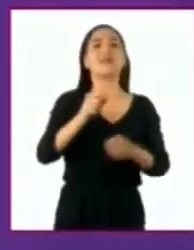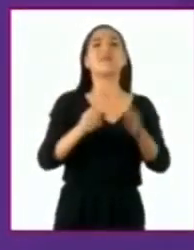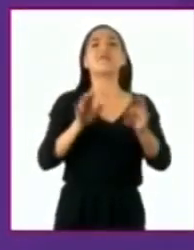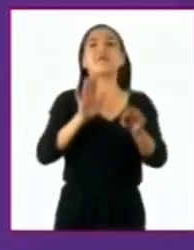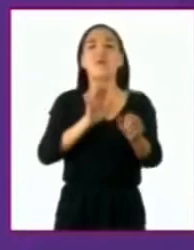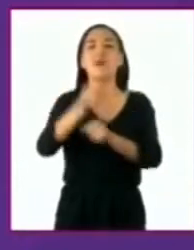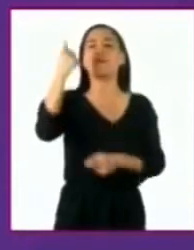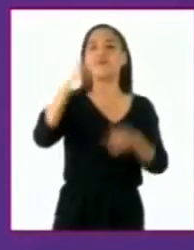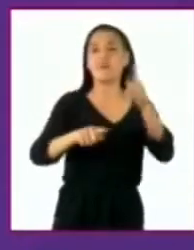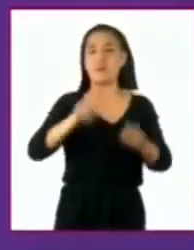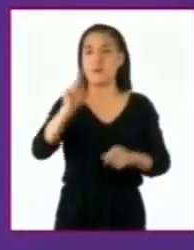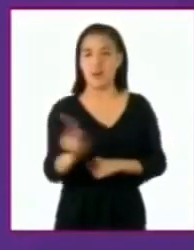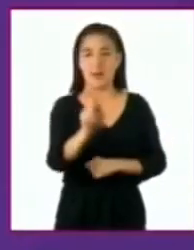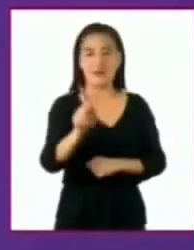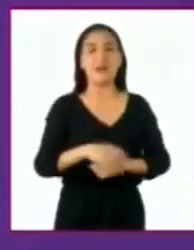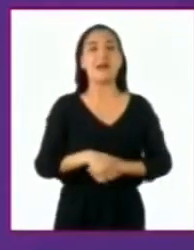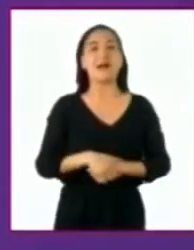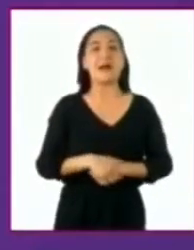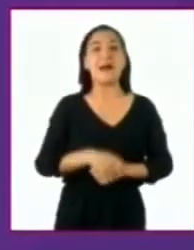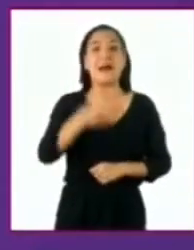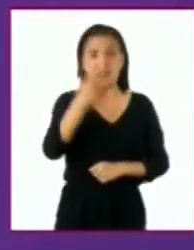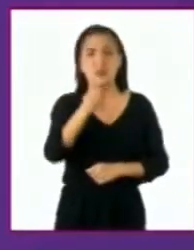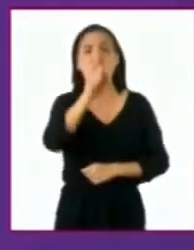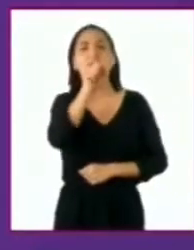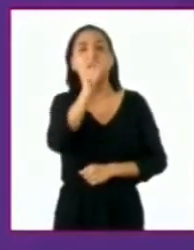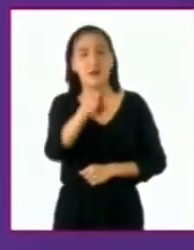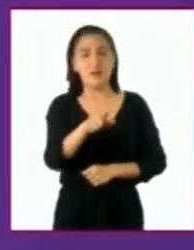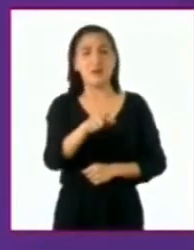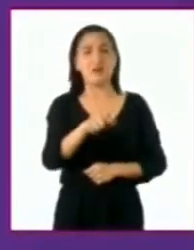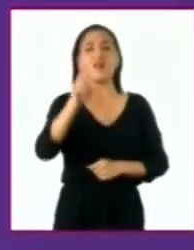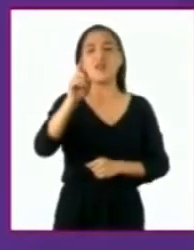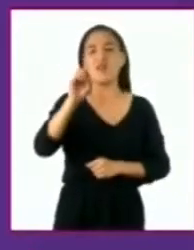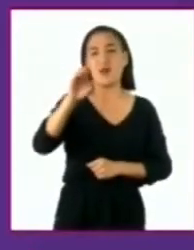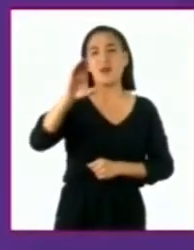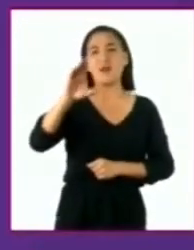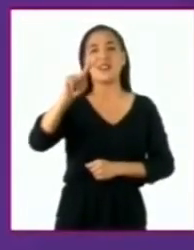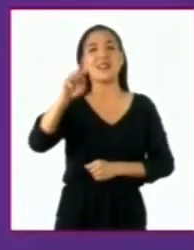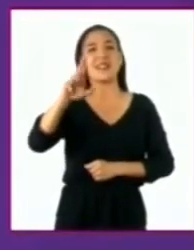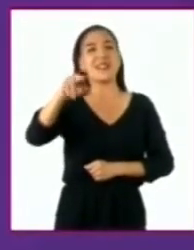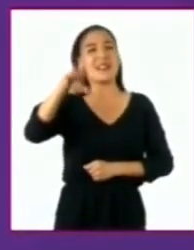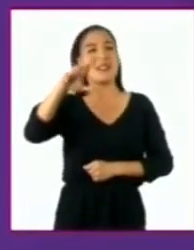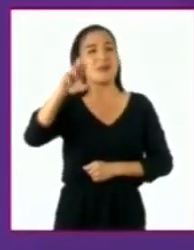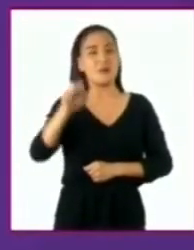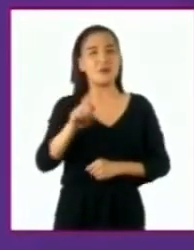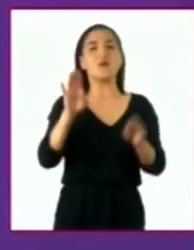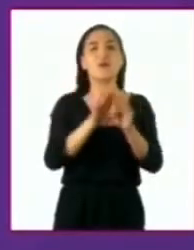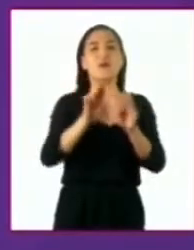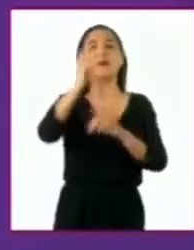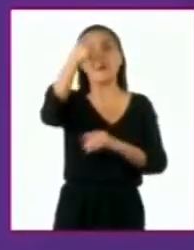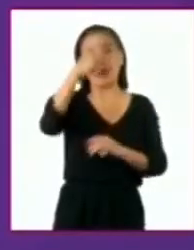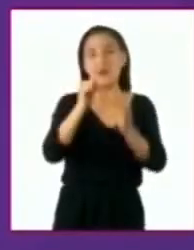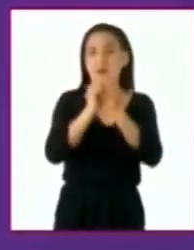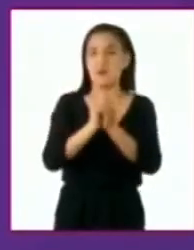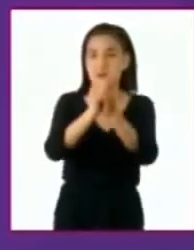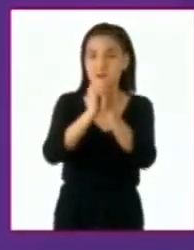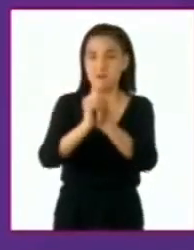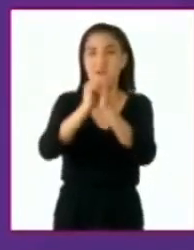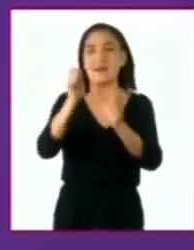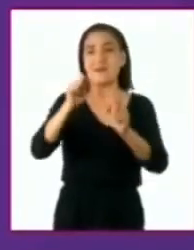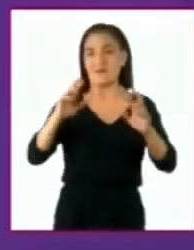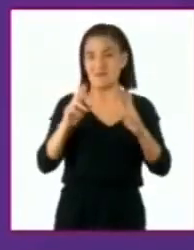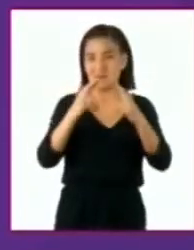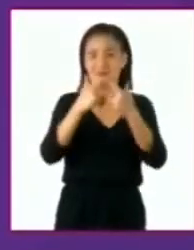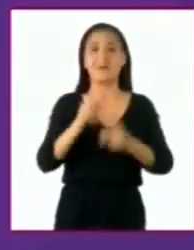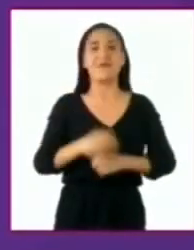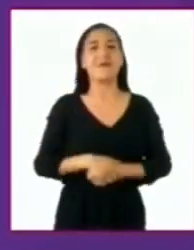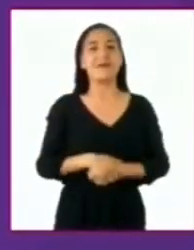pueblos. Igualmente, apoyaban a los doctrineros, facilitando su labor en el proceso de evangelización. Tanto